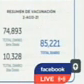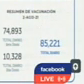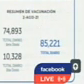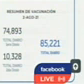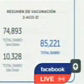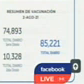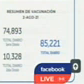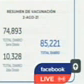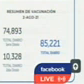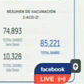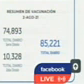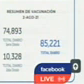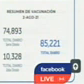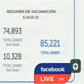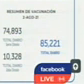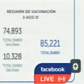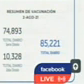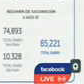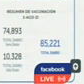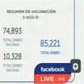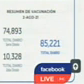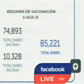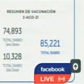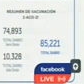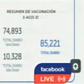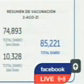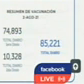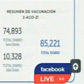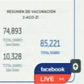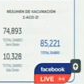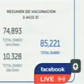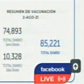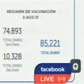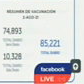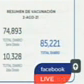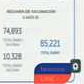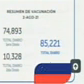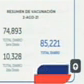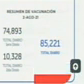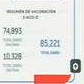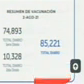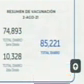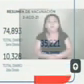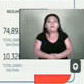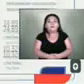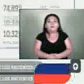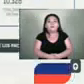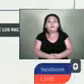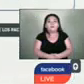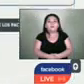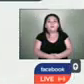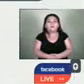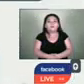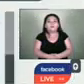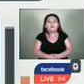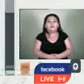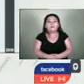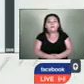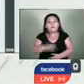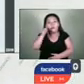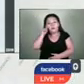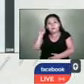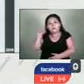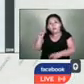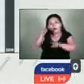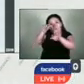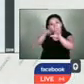por COVID-19. 12 personas las fallecidas. Vamos ahora a ver la gráfica, vamos a bajarla para continuar viendo en cuanto